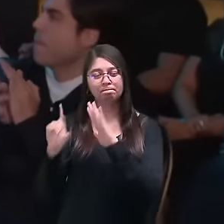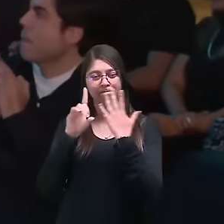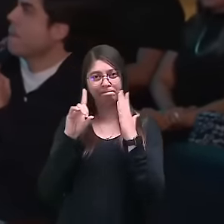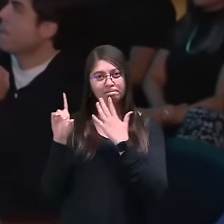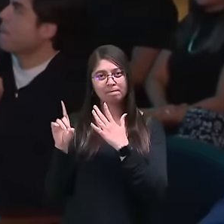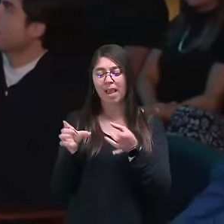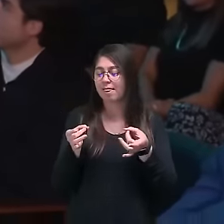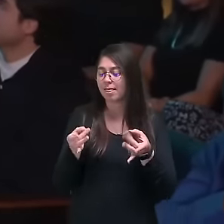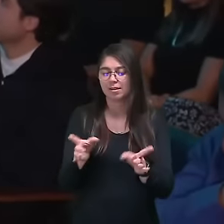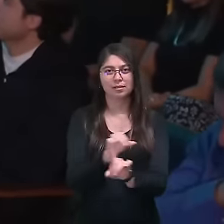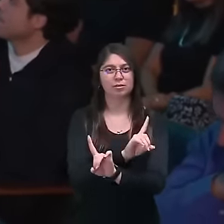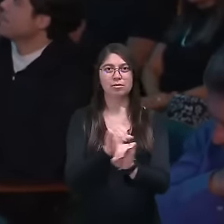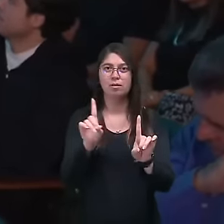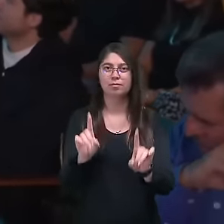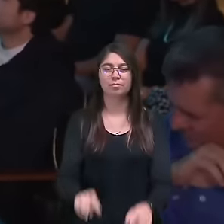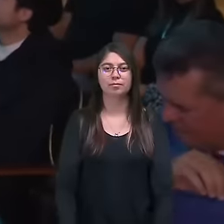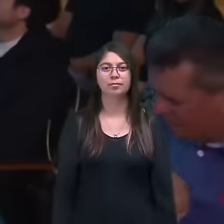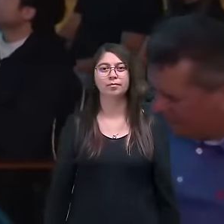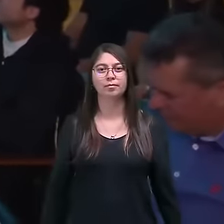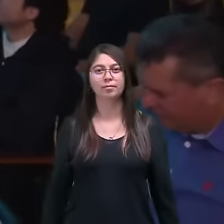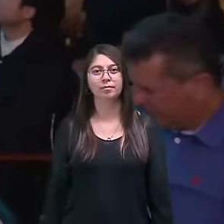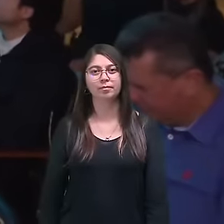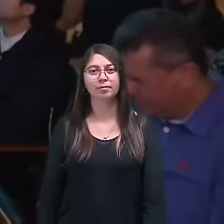No desista.